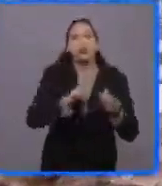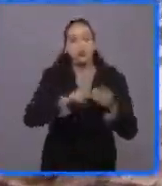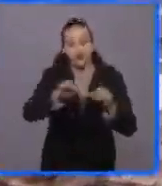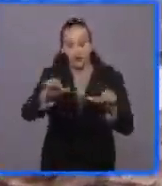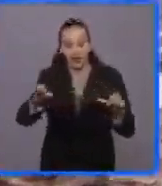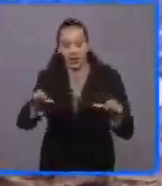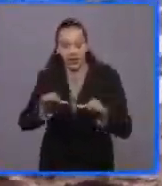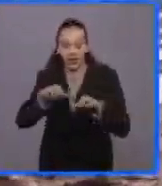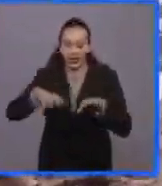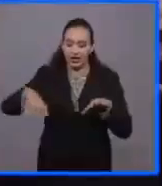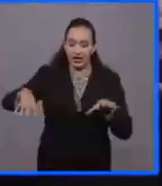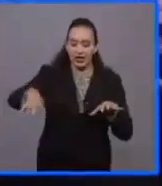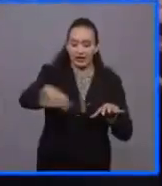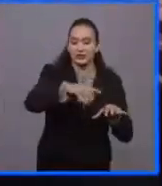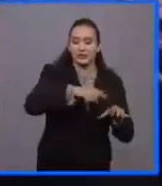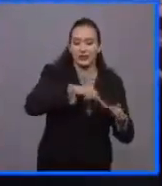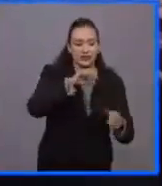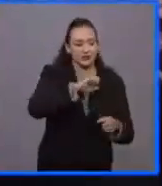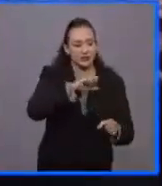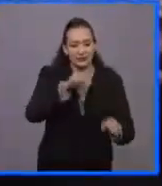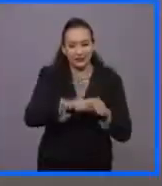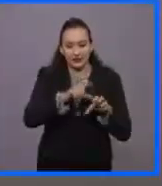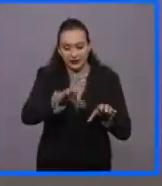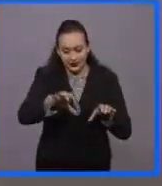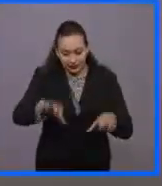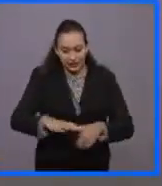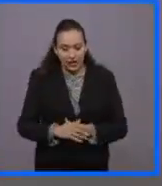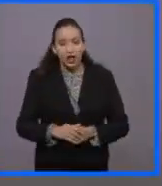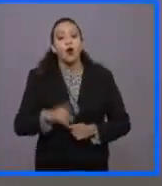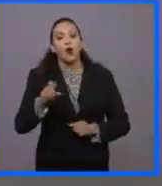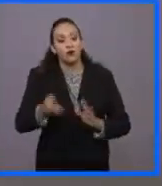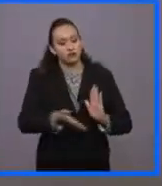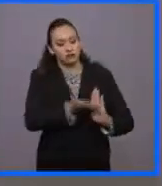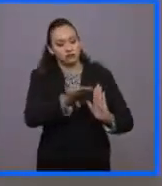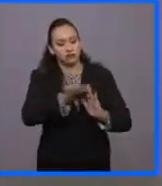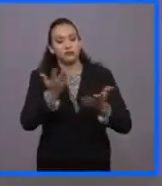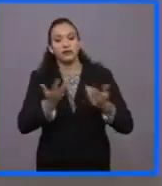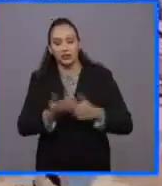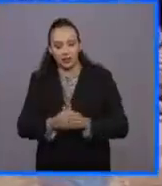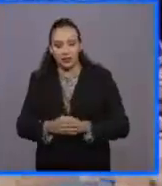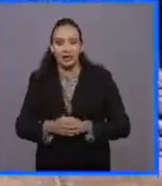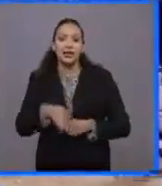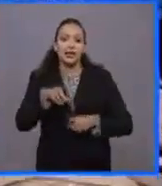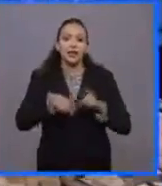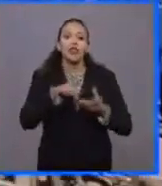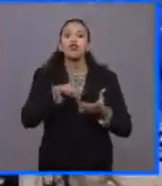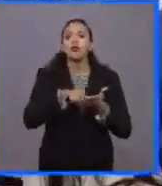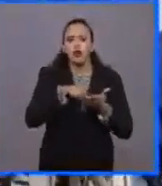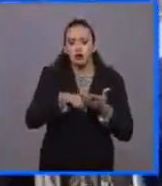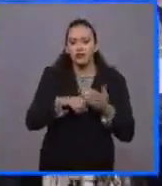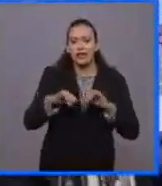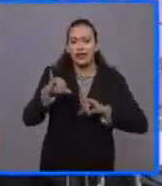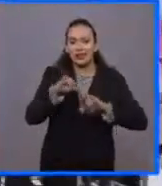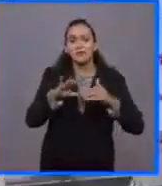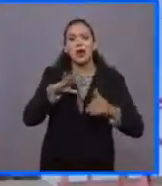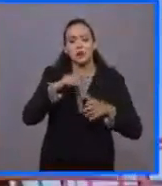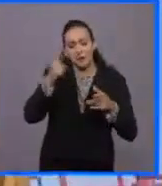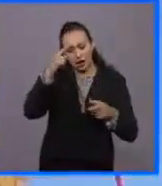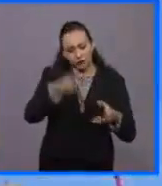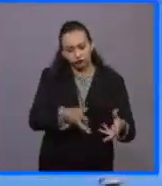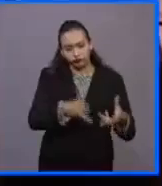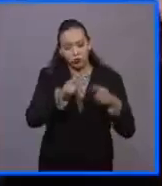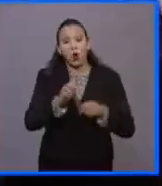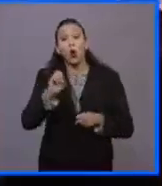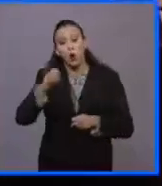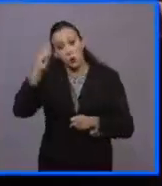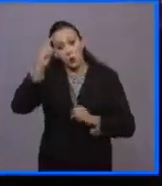de yacimientos convencionales, en trampas estructurales en el que se encuentre el hidrocarburo, y para la construcción o